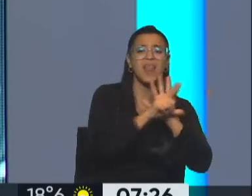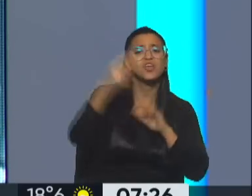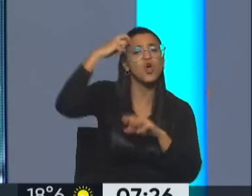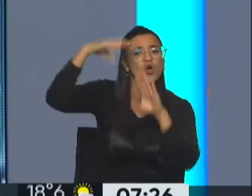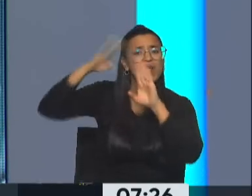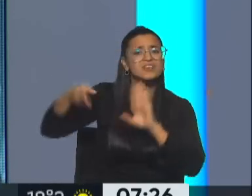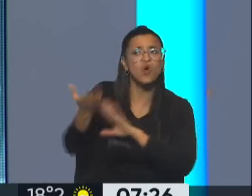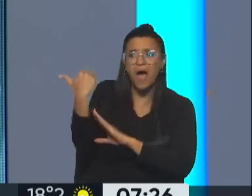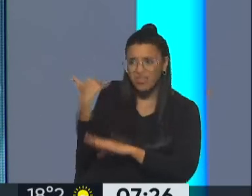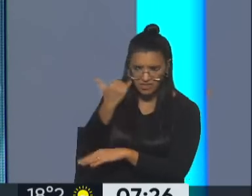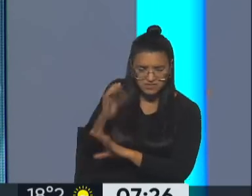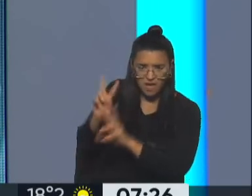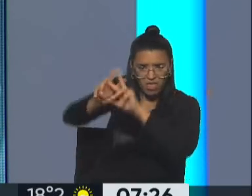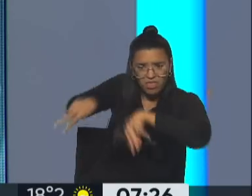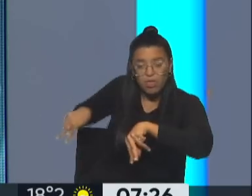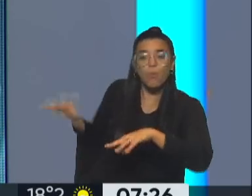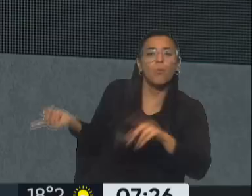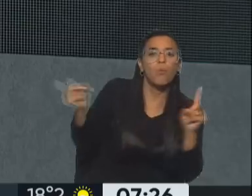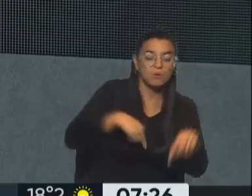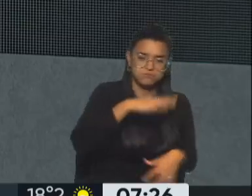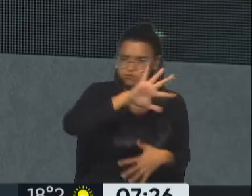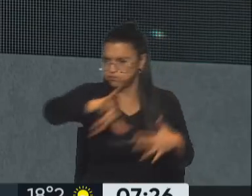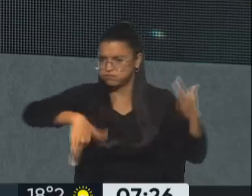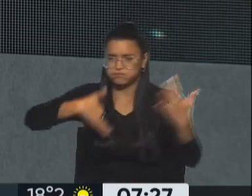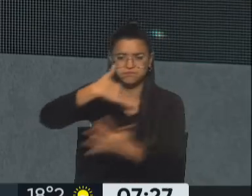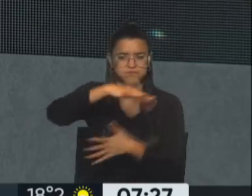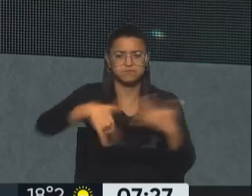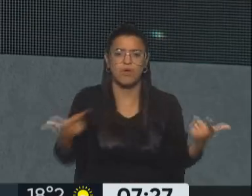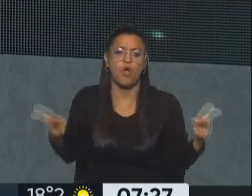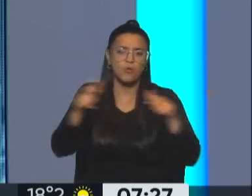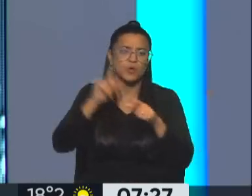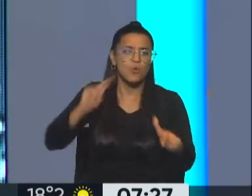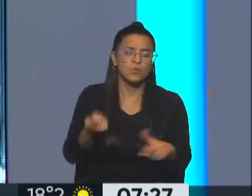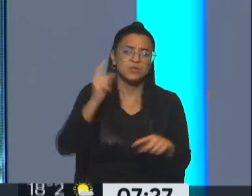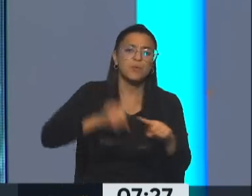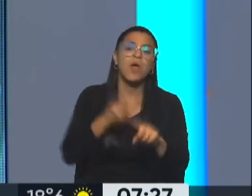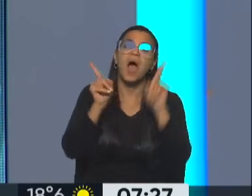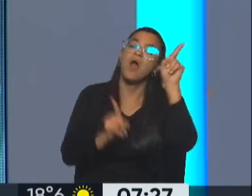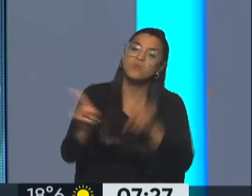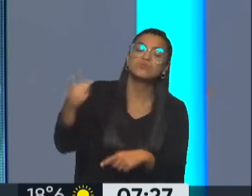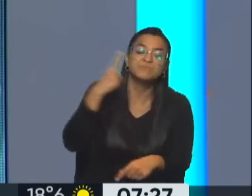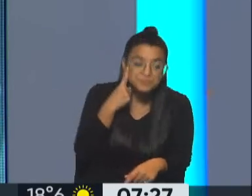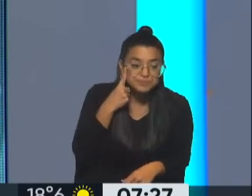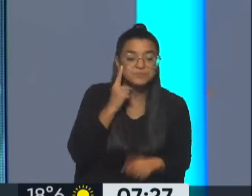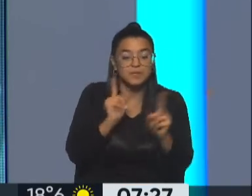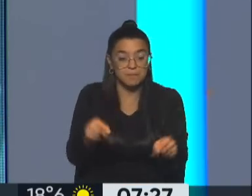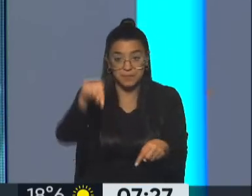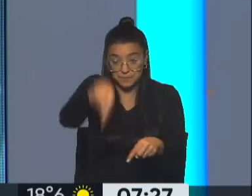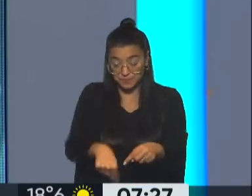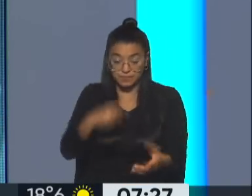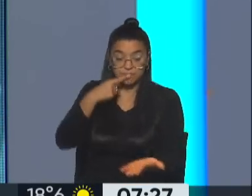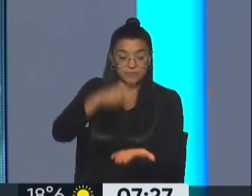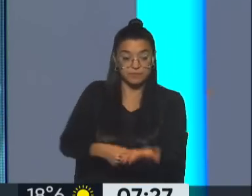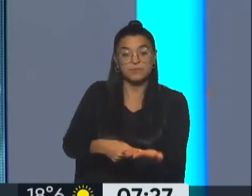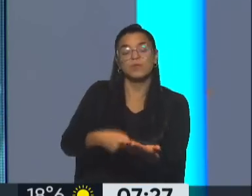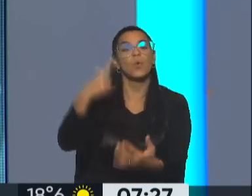había ya derogado. Muy caliente todo lo que va a pasar en la Comisión de Juicio Político. Y algunos están interpretando que también este fallo de la justicia,